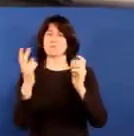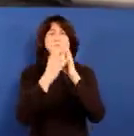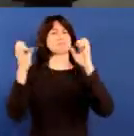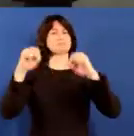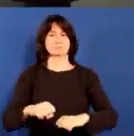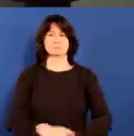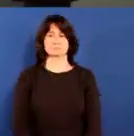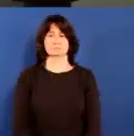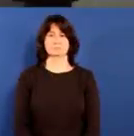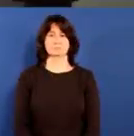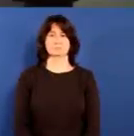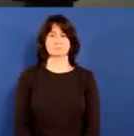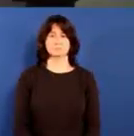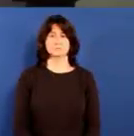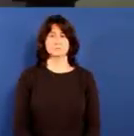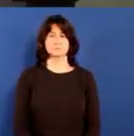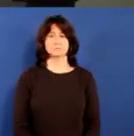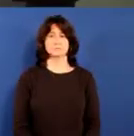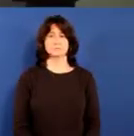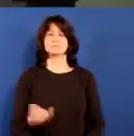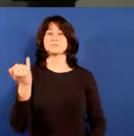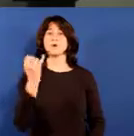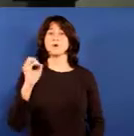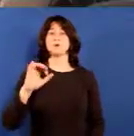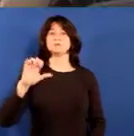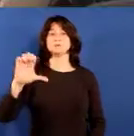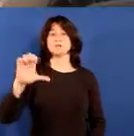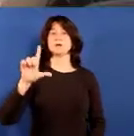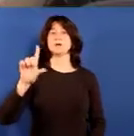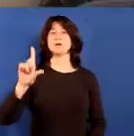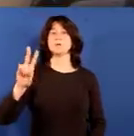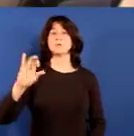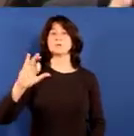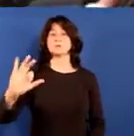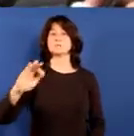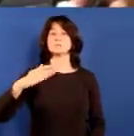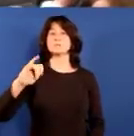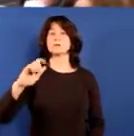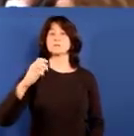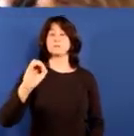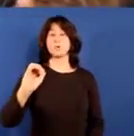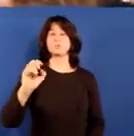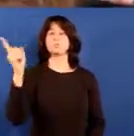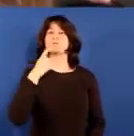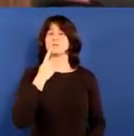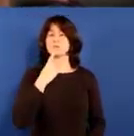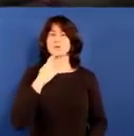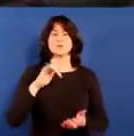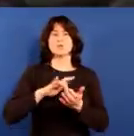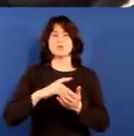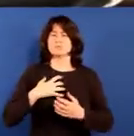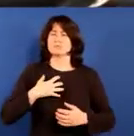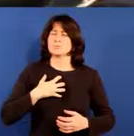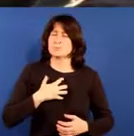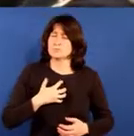en Zorrotzaurre es, según ha indicado José Luis Bilbao, un ejemplo para construir el mejor futuro para Vizcaya. Es otro